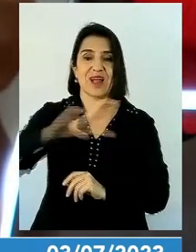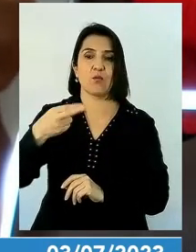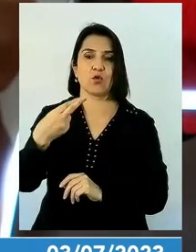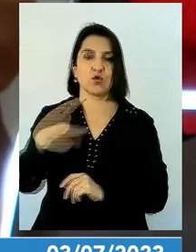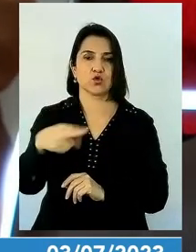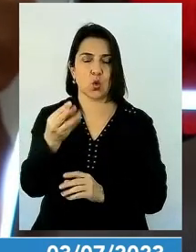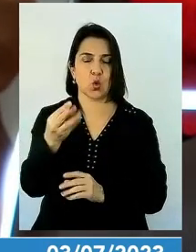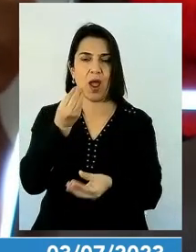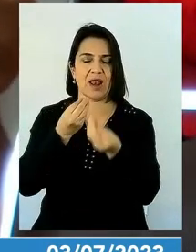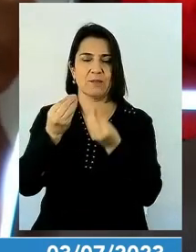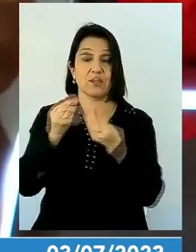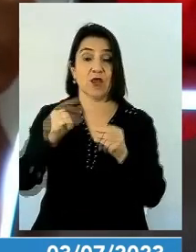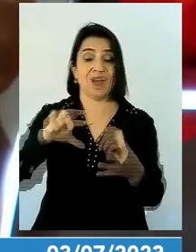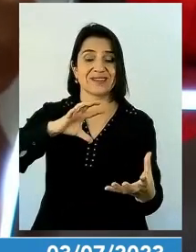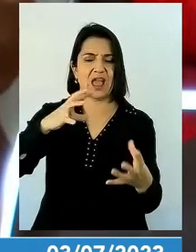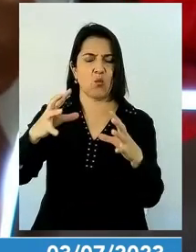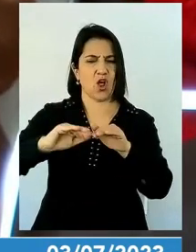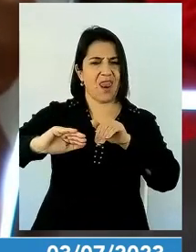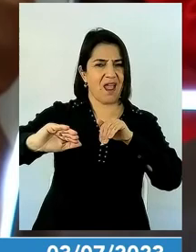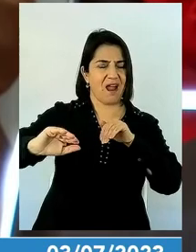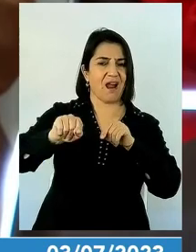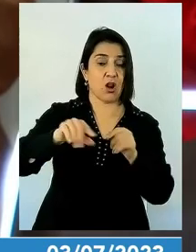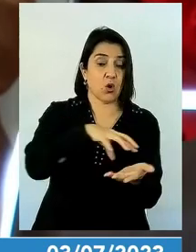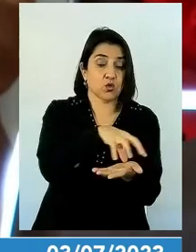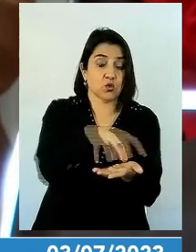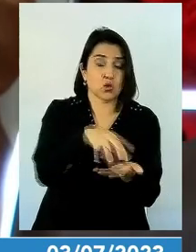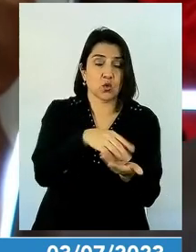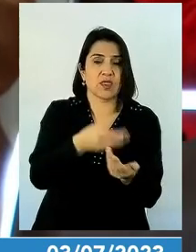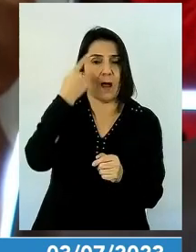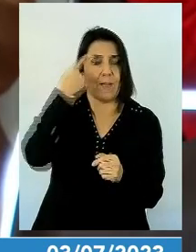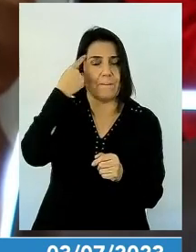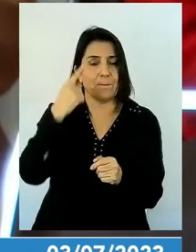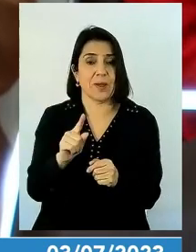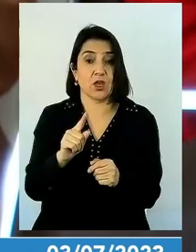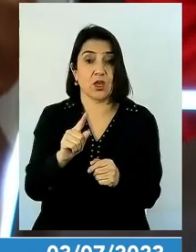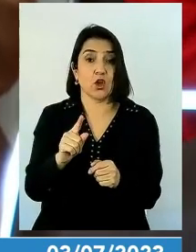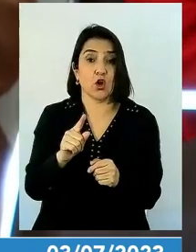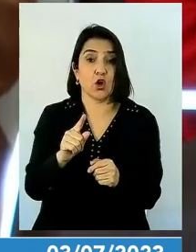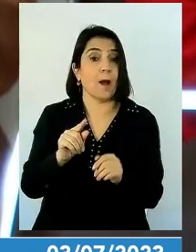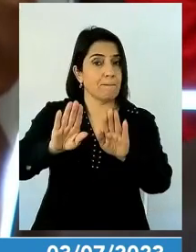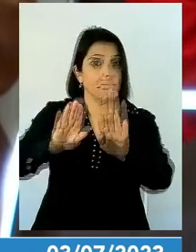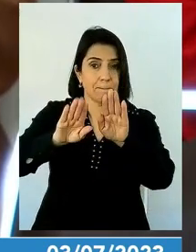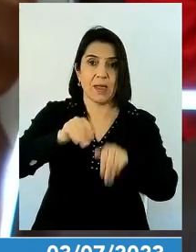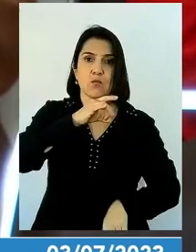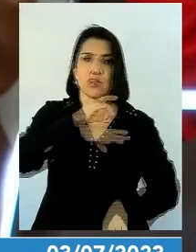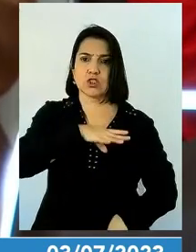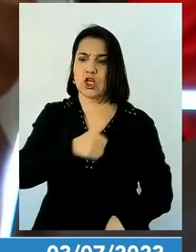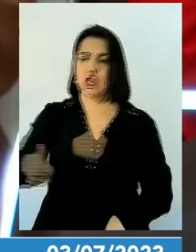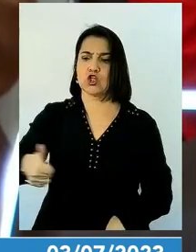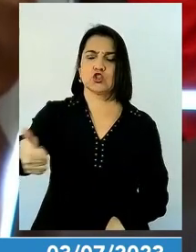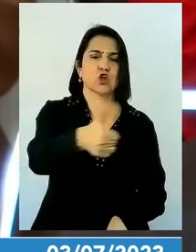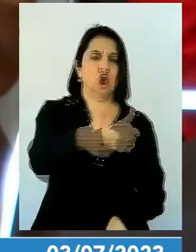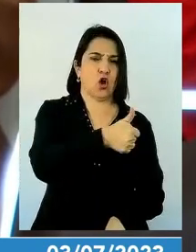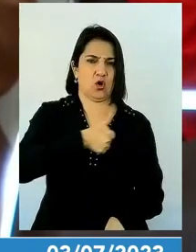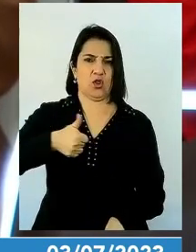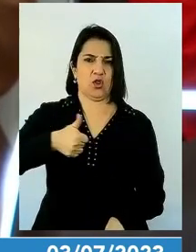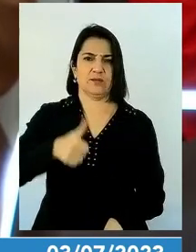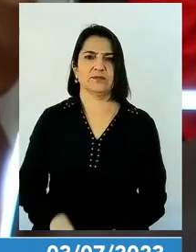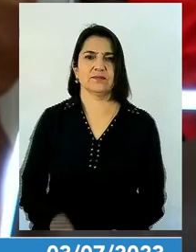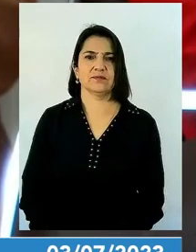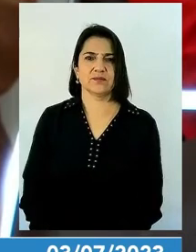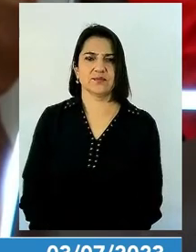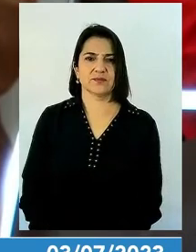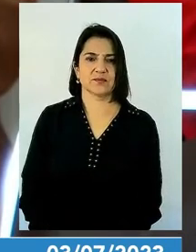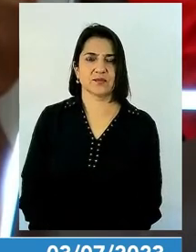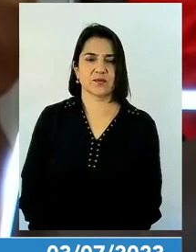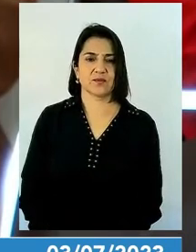del urbano, pero que somos tan chilenos como todos los que están en las zonas urbanas. Por ello, la